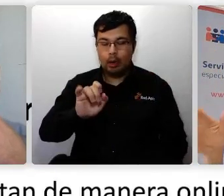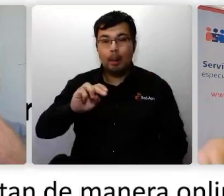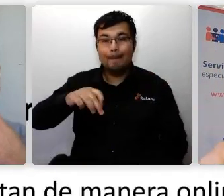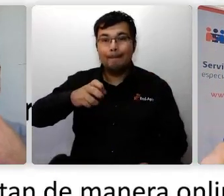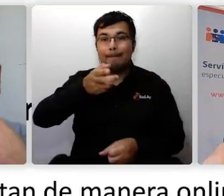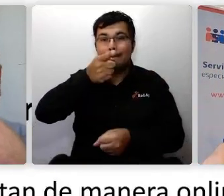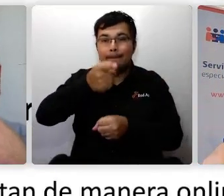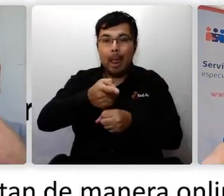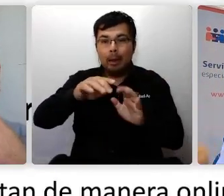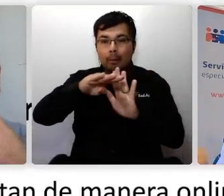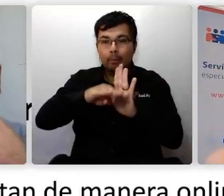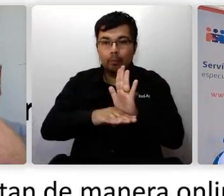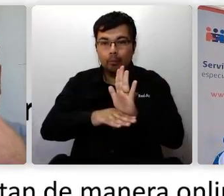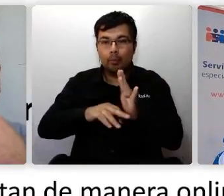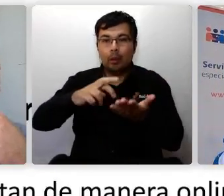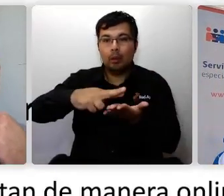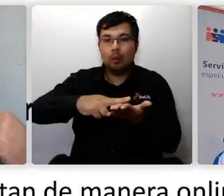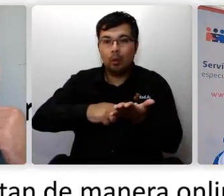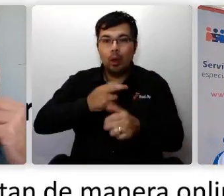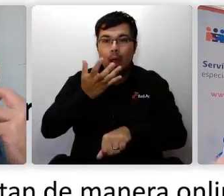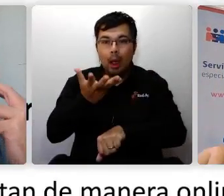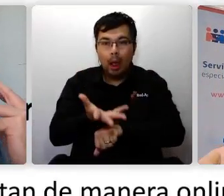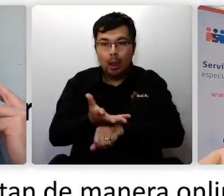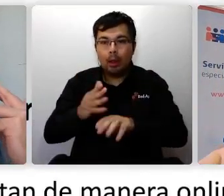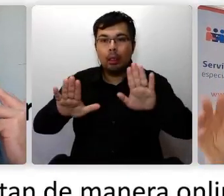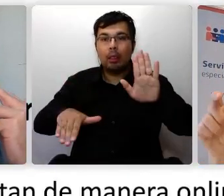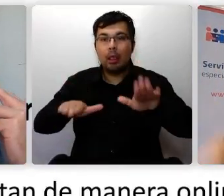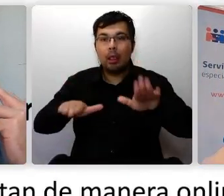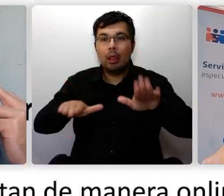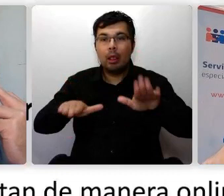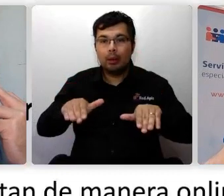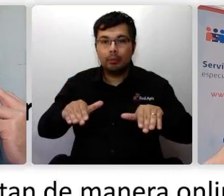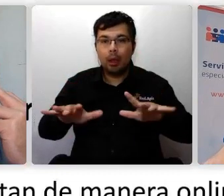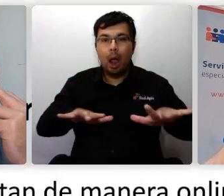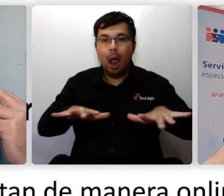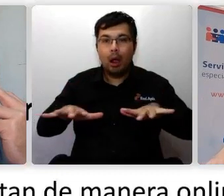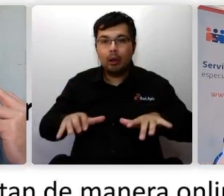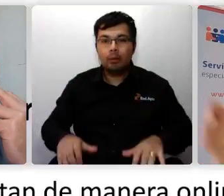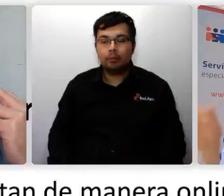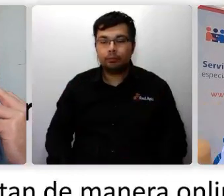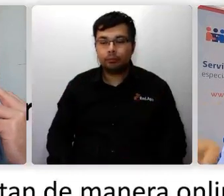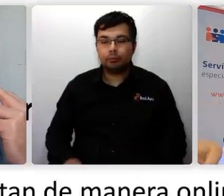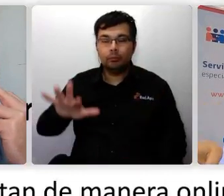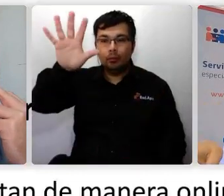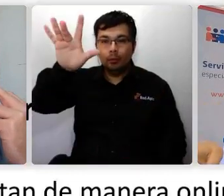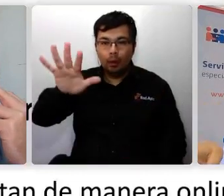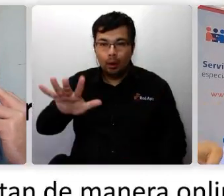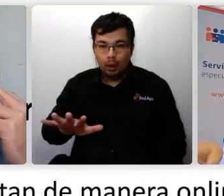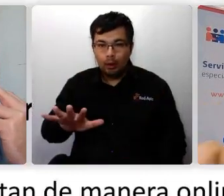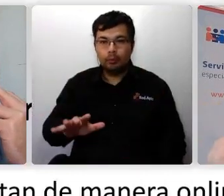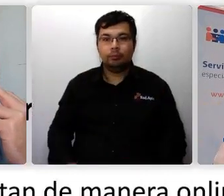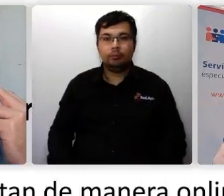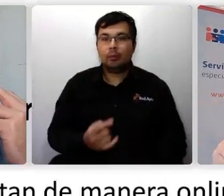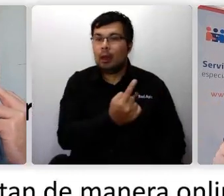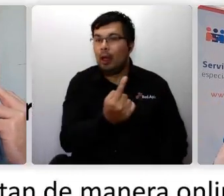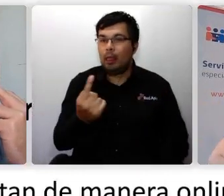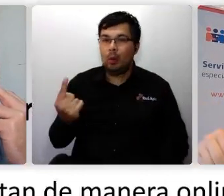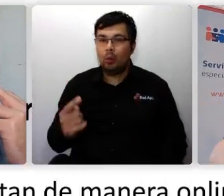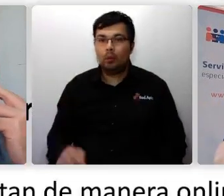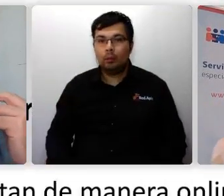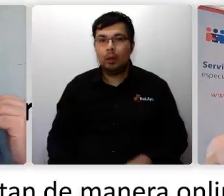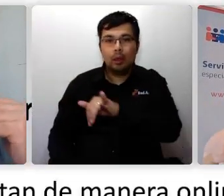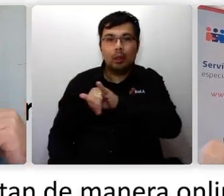los regímenes tributarios que hay según el tipo de actividad económica y las características de cada uno para que la persona pueda elegir. Después le